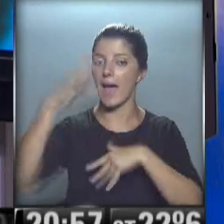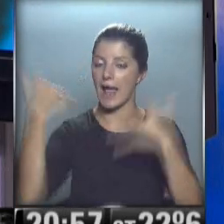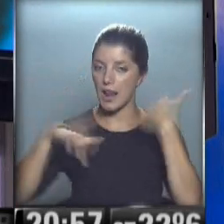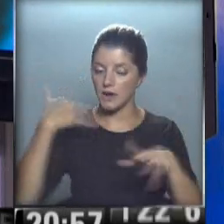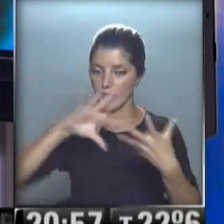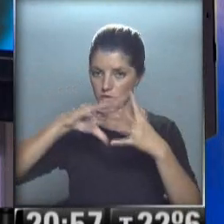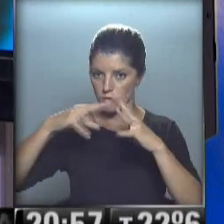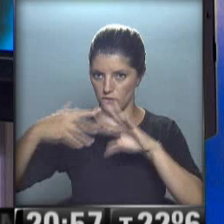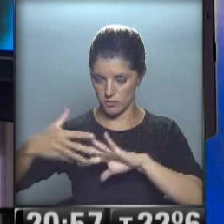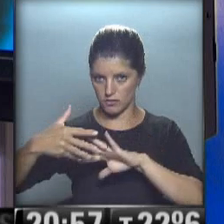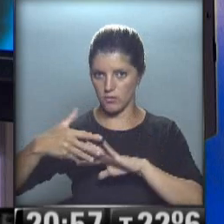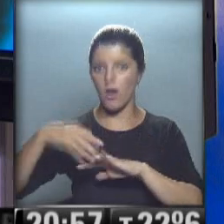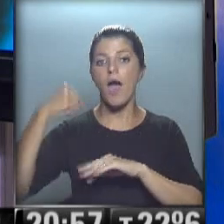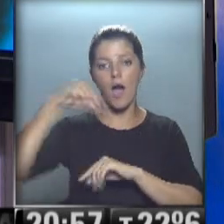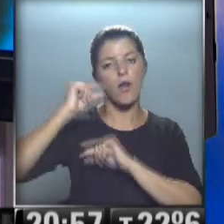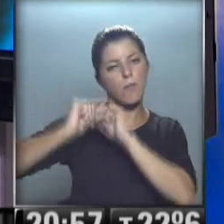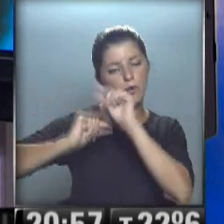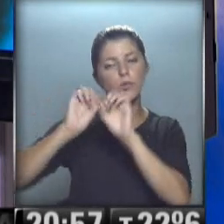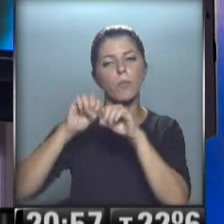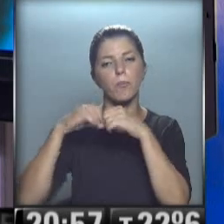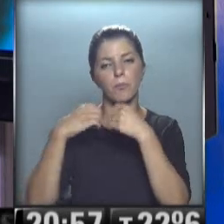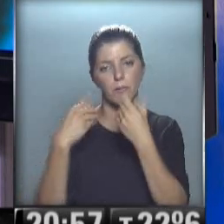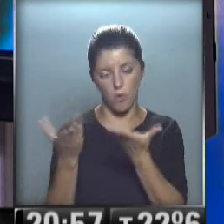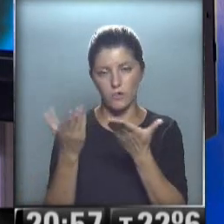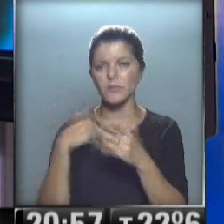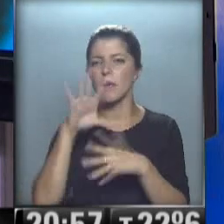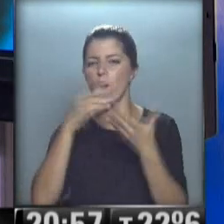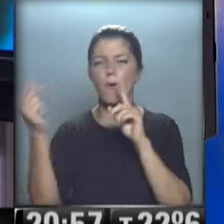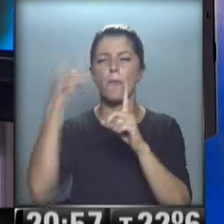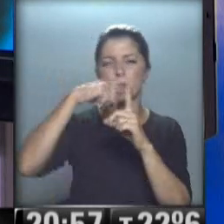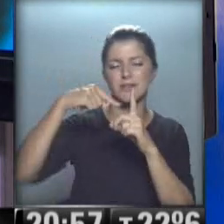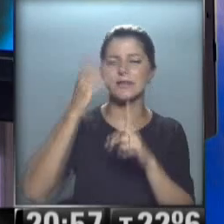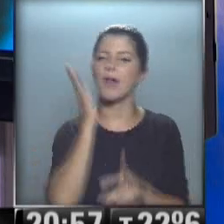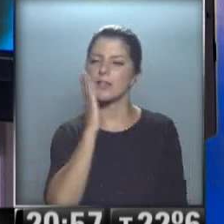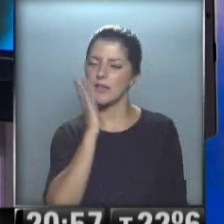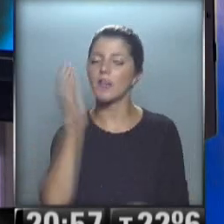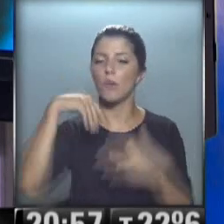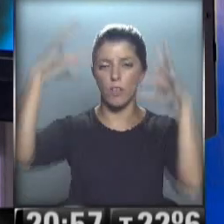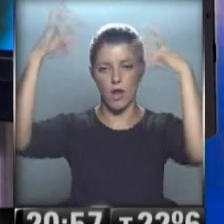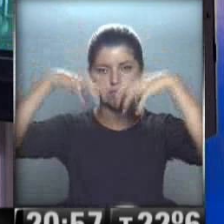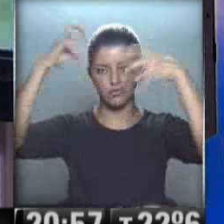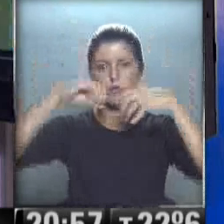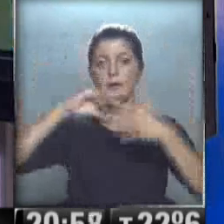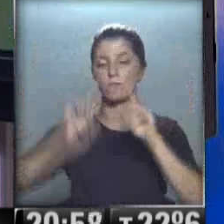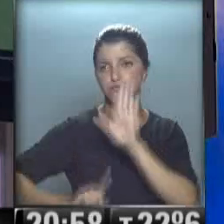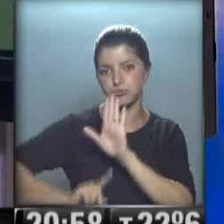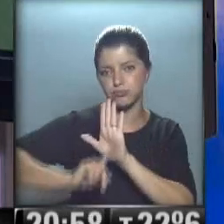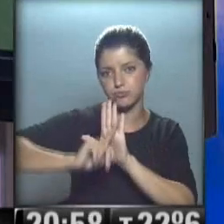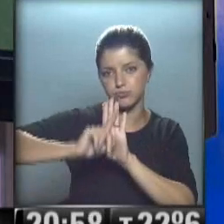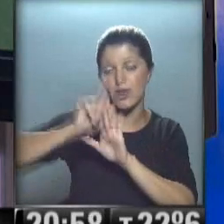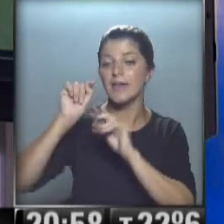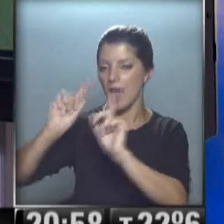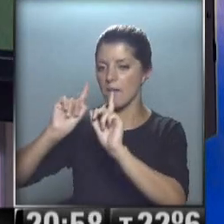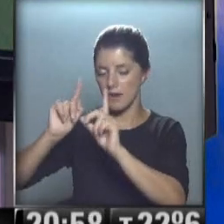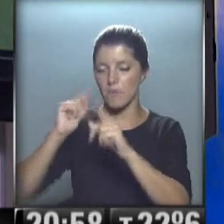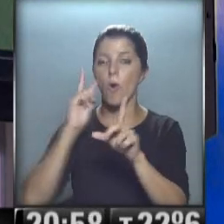momento. Empiezan a mejorar las condiciones a partir del mediodía o media tarde, cuando las lluvias se desplazan más al norte. Y ahí vamos